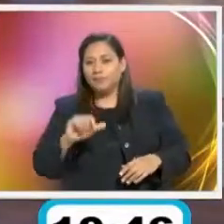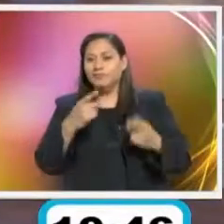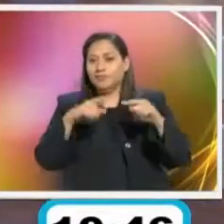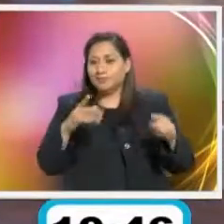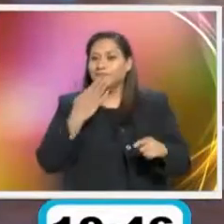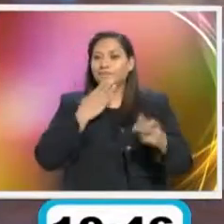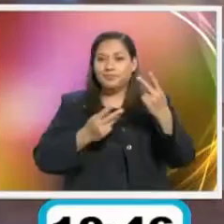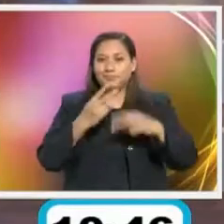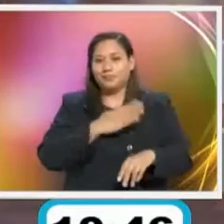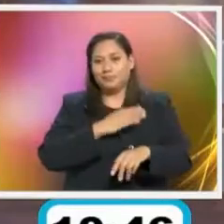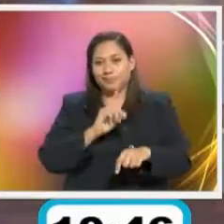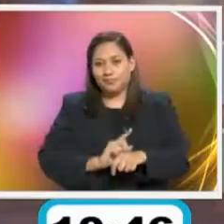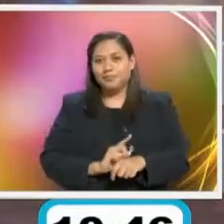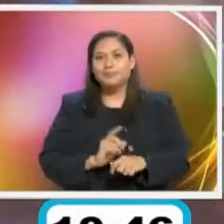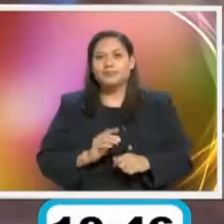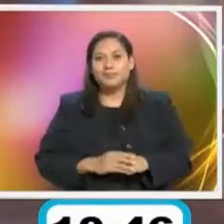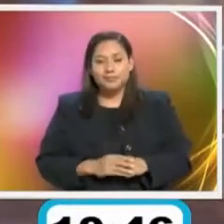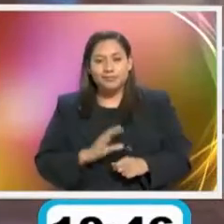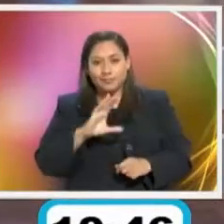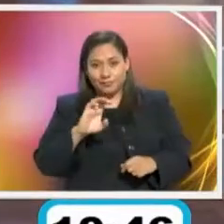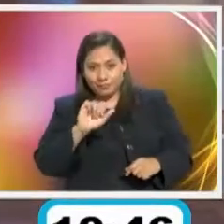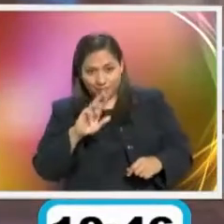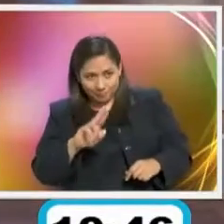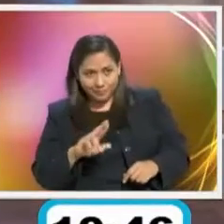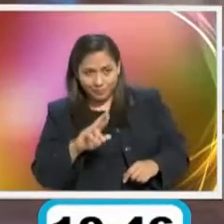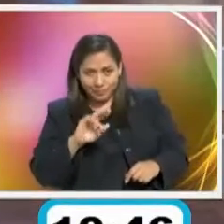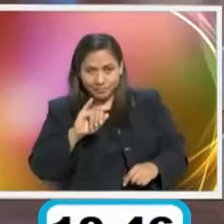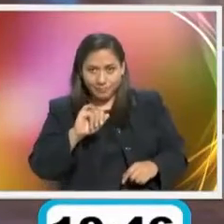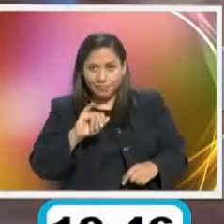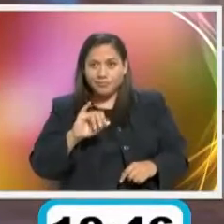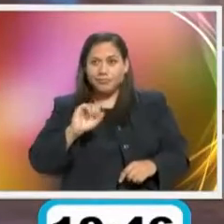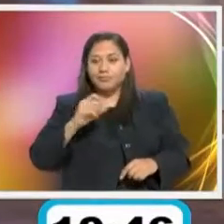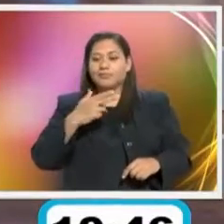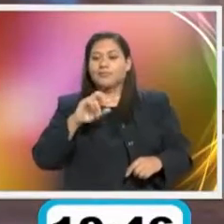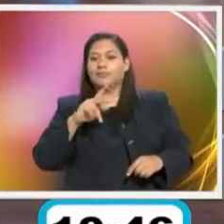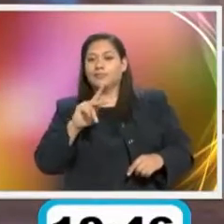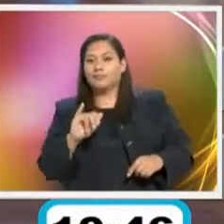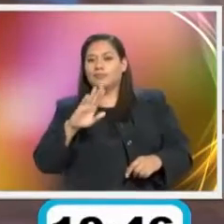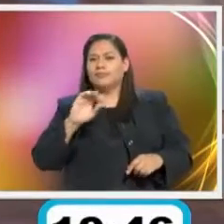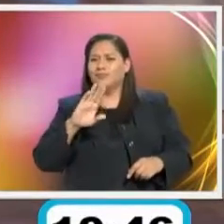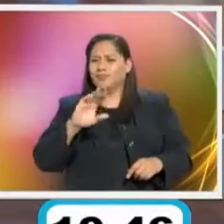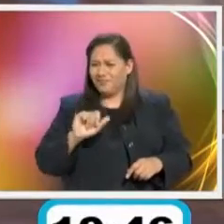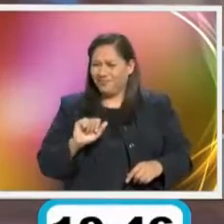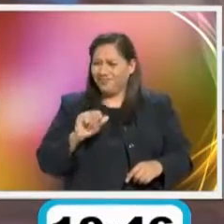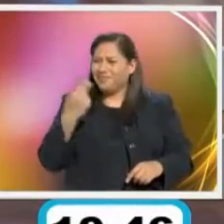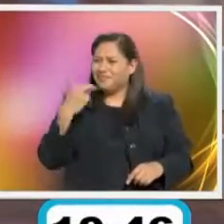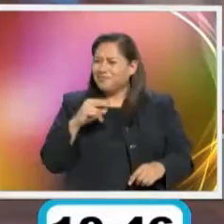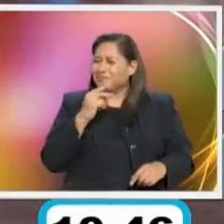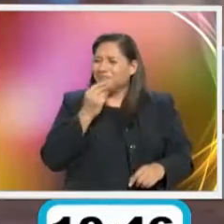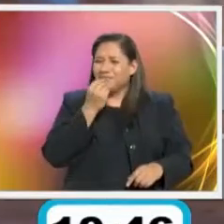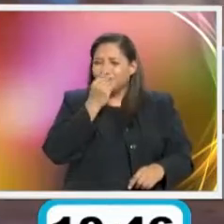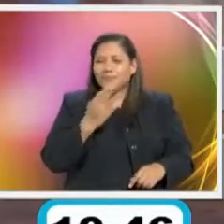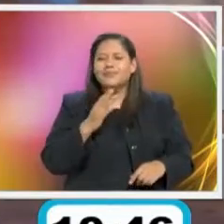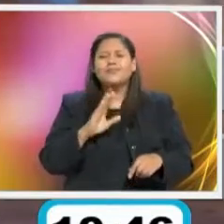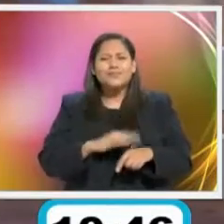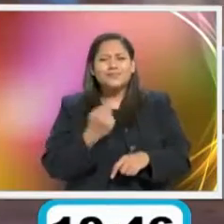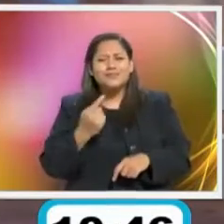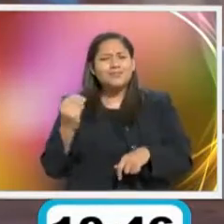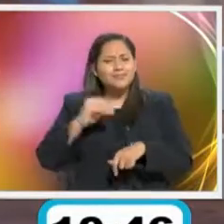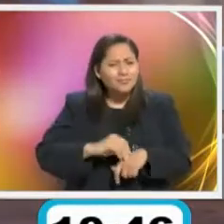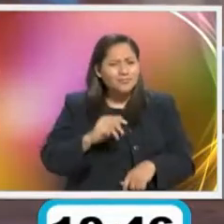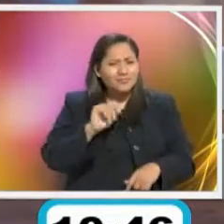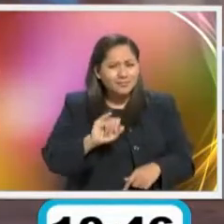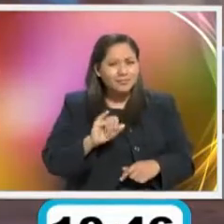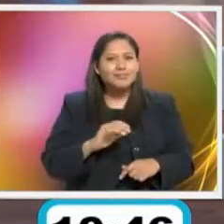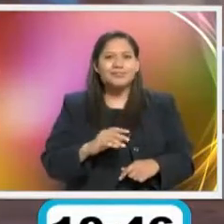Bienvenidos, chicos. Gracias, buenos días. Muchas gracias. Buenos días. César, ¿verdad? Así es, César. Shaky Bomba, este nombre se me hace muy particular. ¿A qué se debe que ustedes se llamen